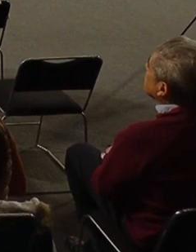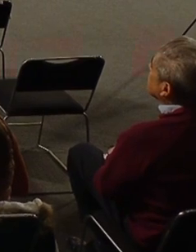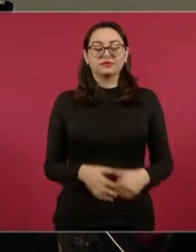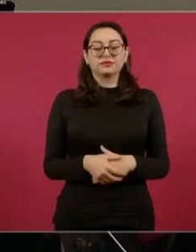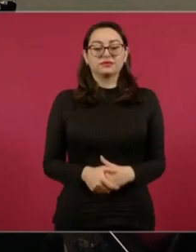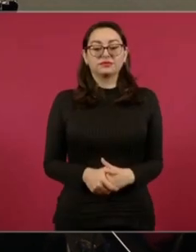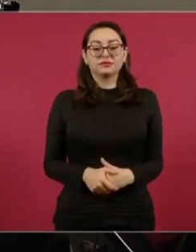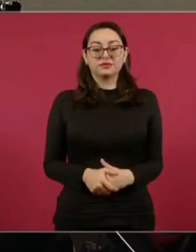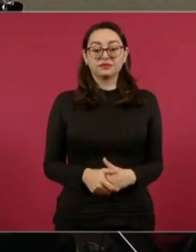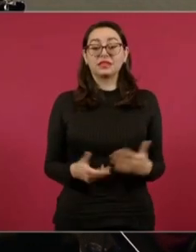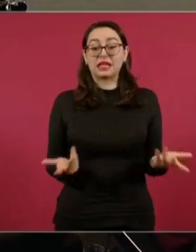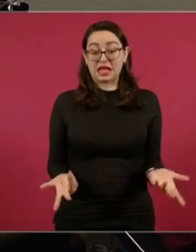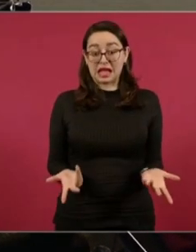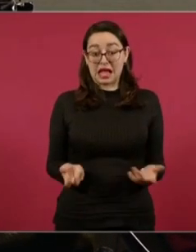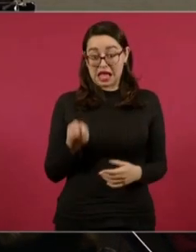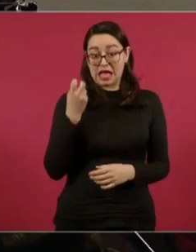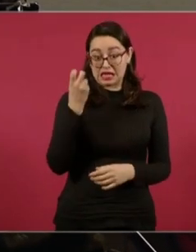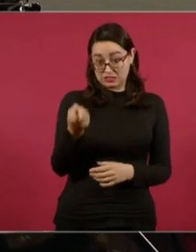perdí.